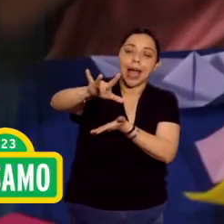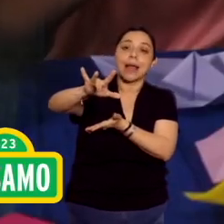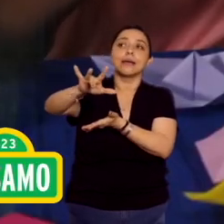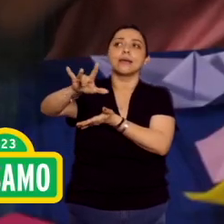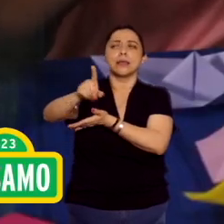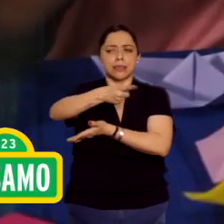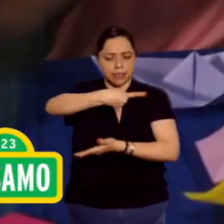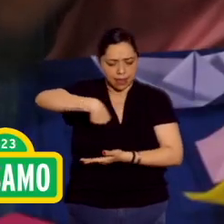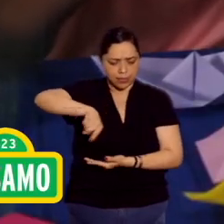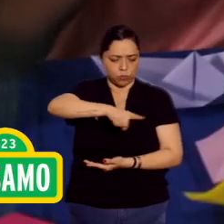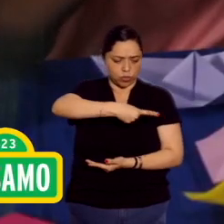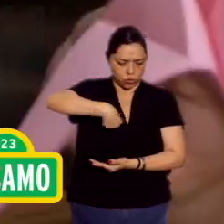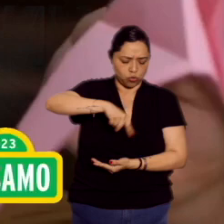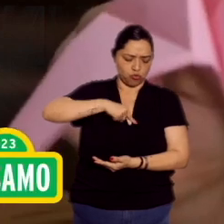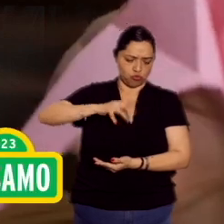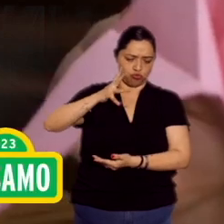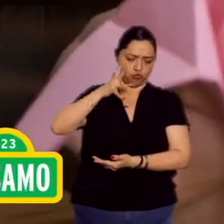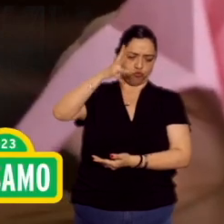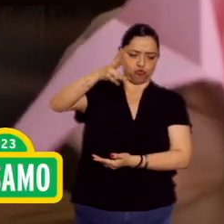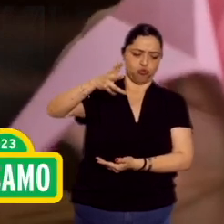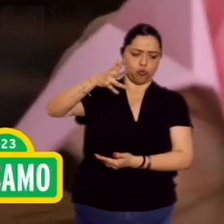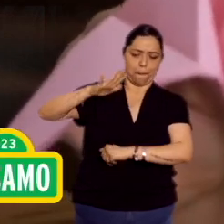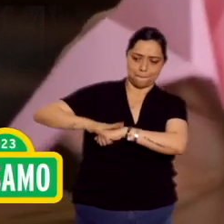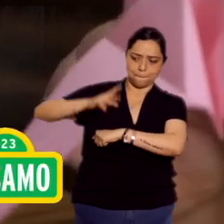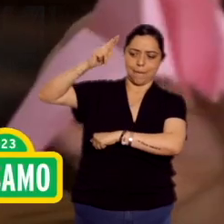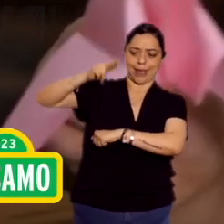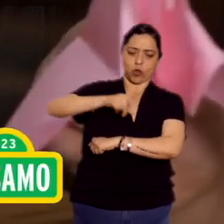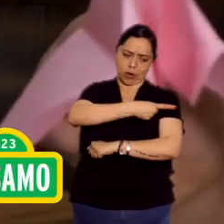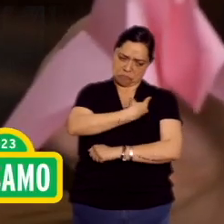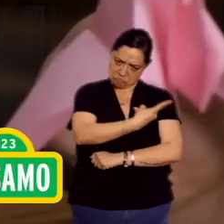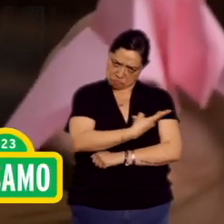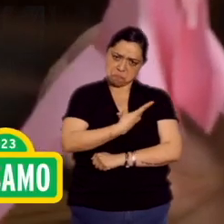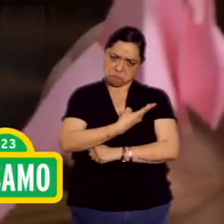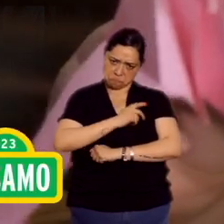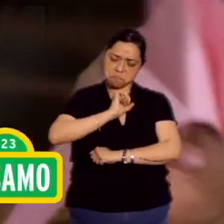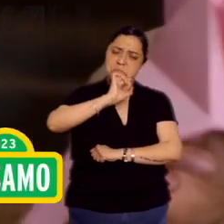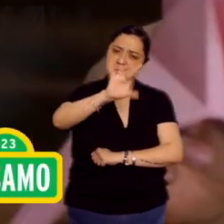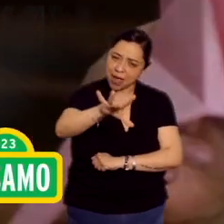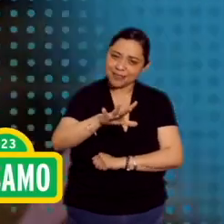seamos grandes, enviaremos los videos nosotras mismas. ¡Adiós!